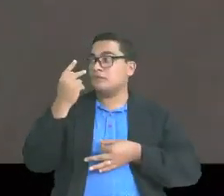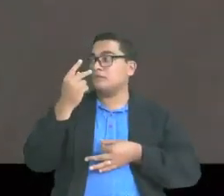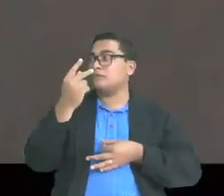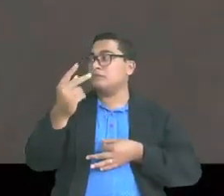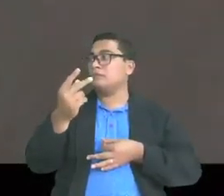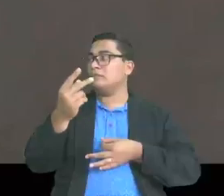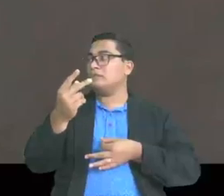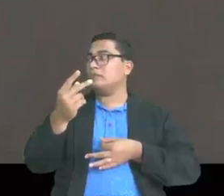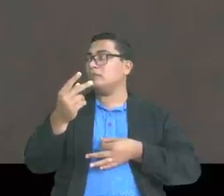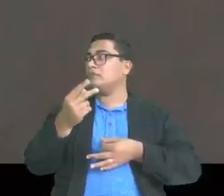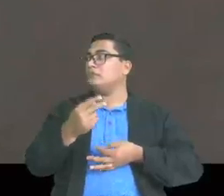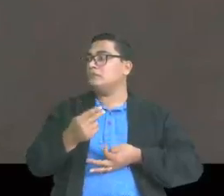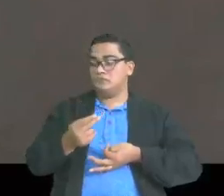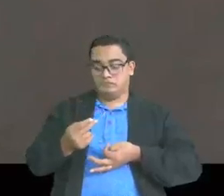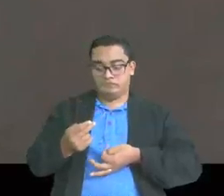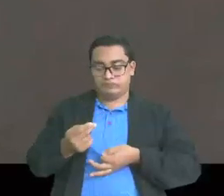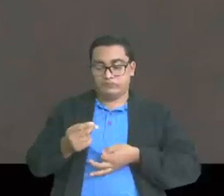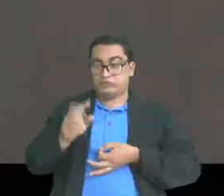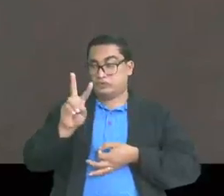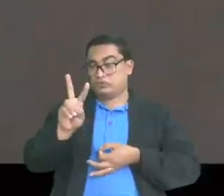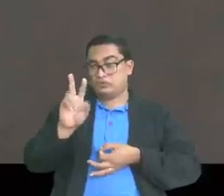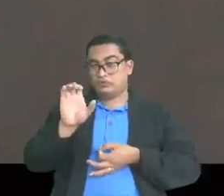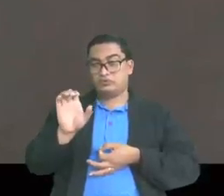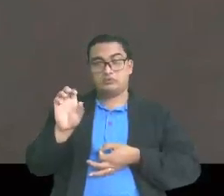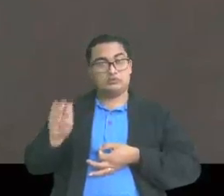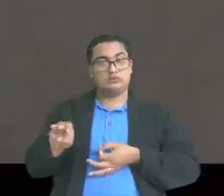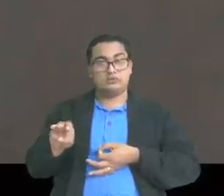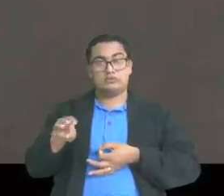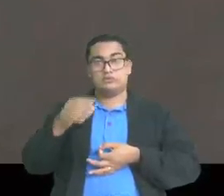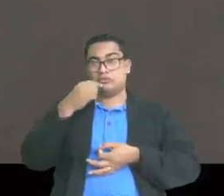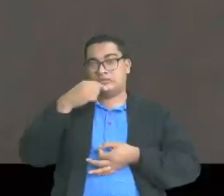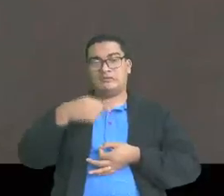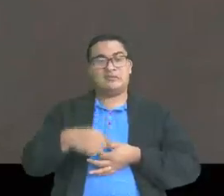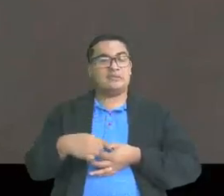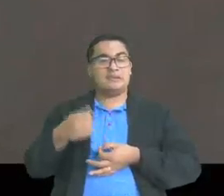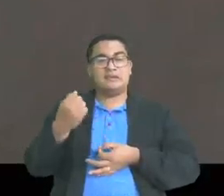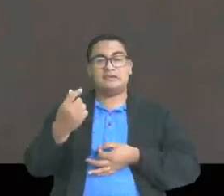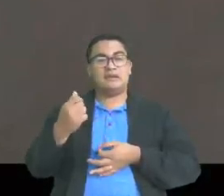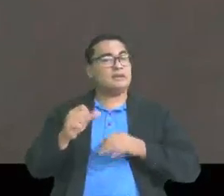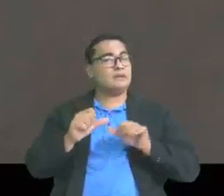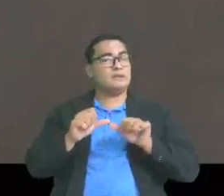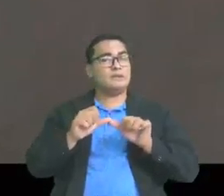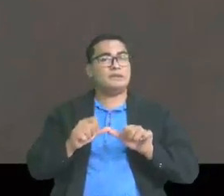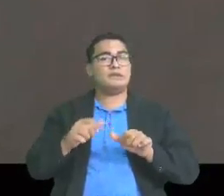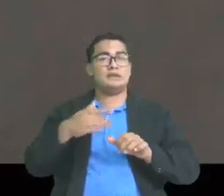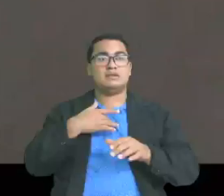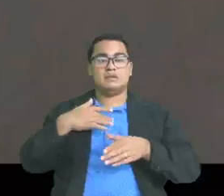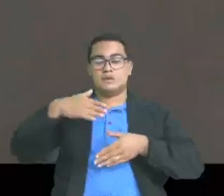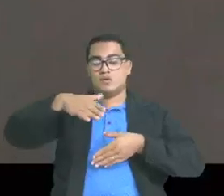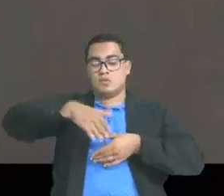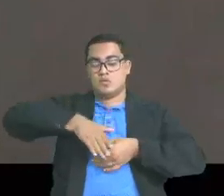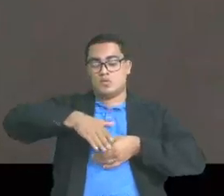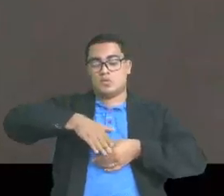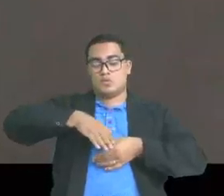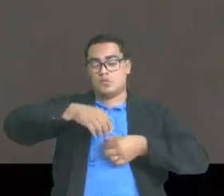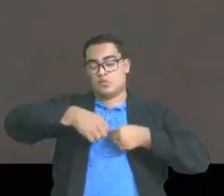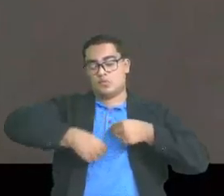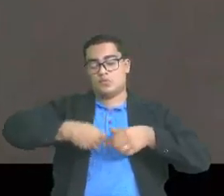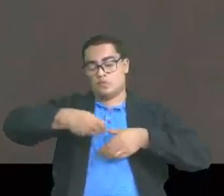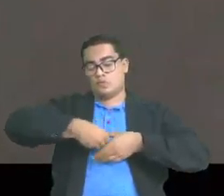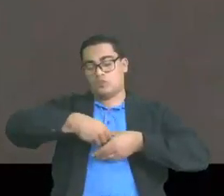mira que sale del borde de la piel 2 centímetros. Entonces, esa, ¿por qué no mejoró? Porque era un defecto en trompa de elefante. Ahí necesita y había cirugía. Que